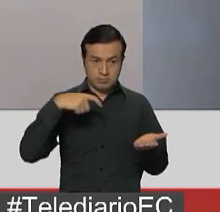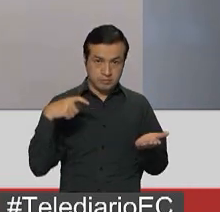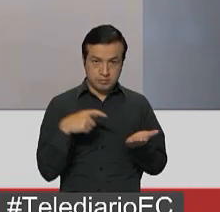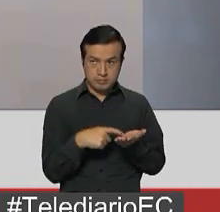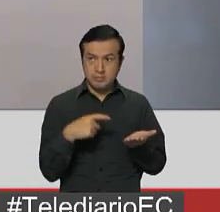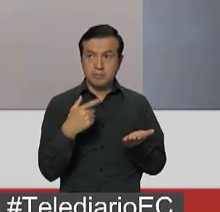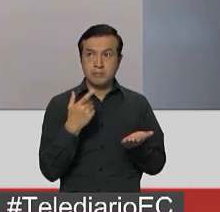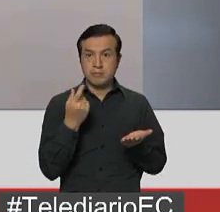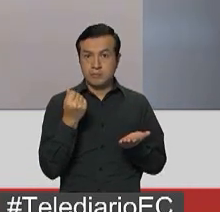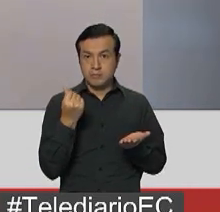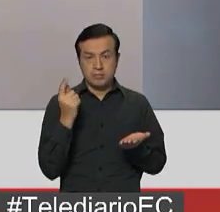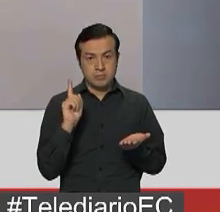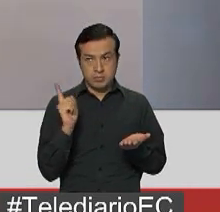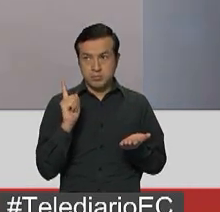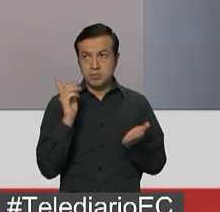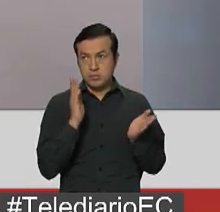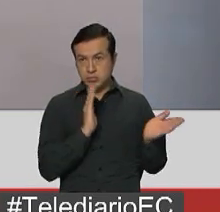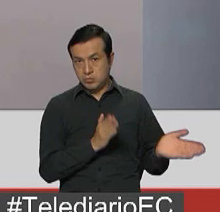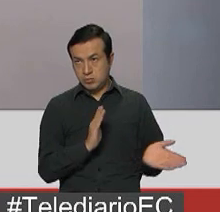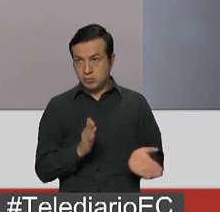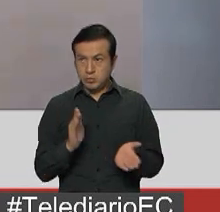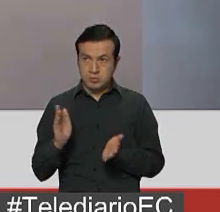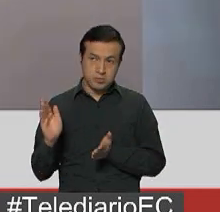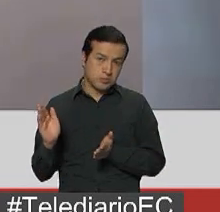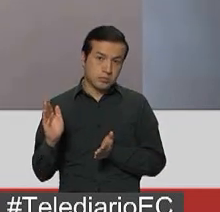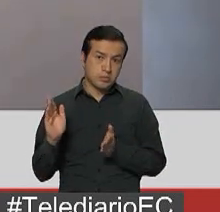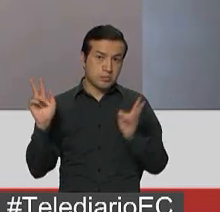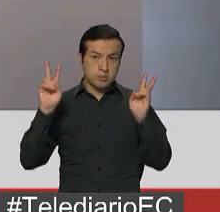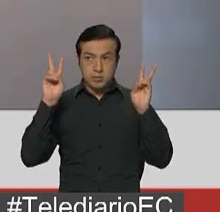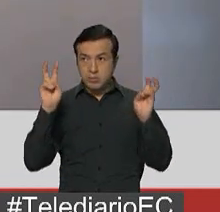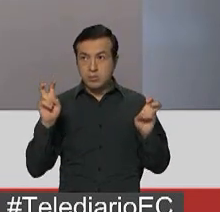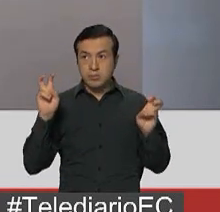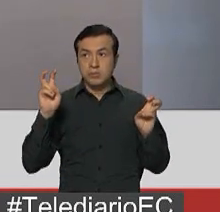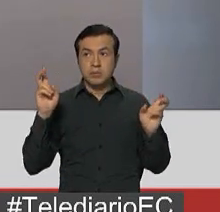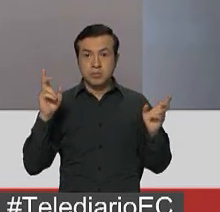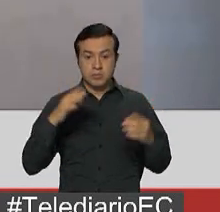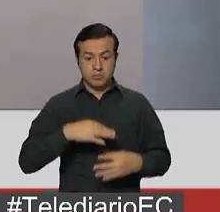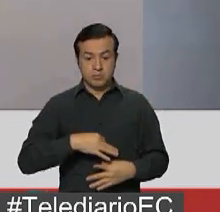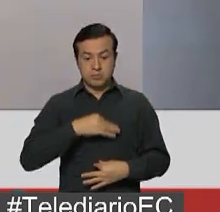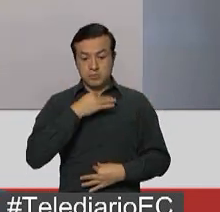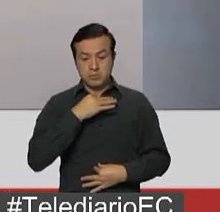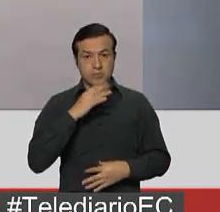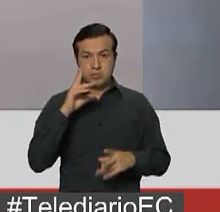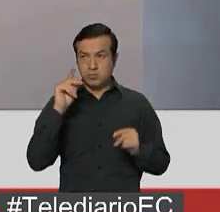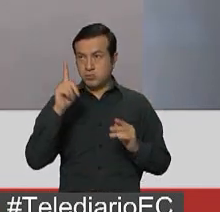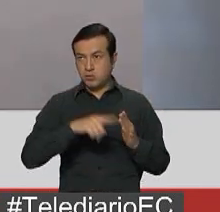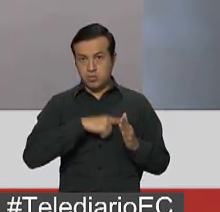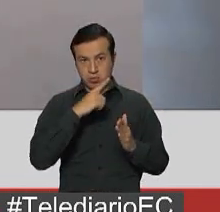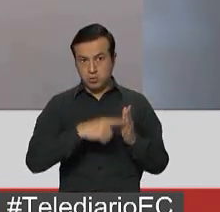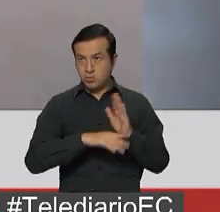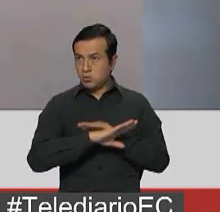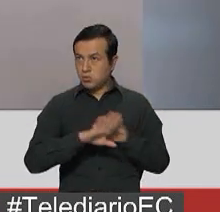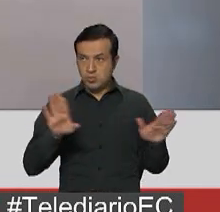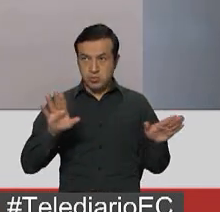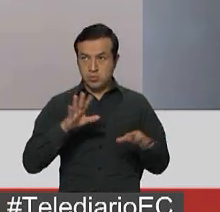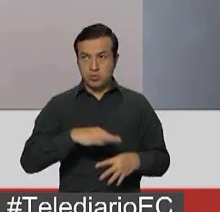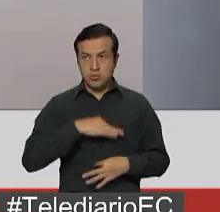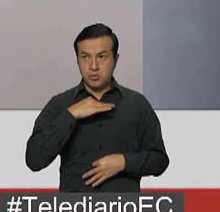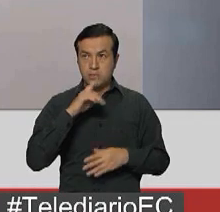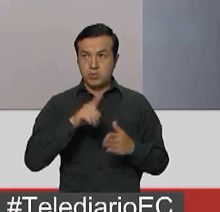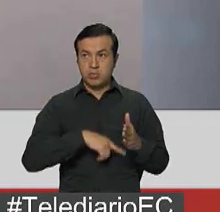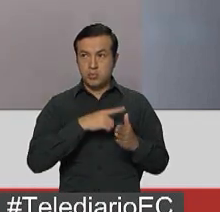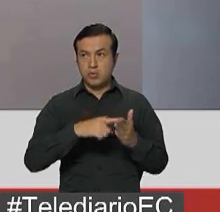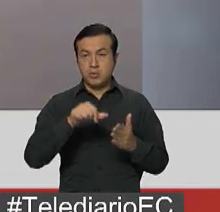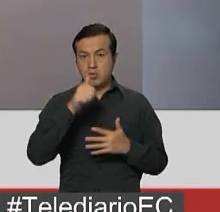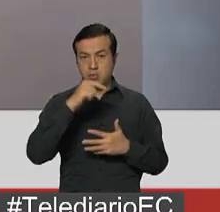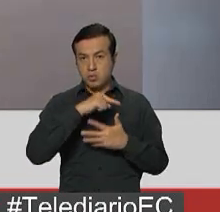débito para no usar el efectivo el tema de los probadores al menos de momento hasta que esté probado algún otro esquema